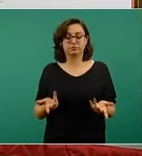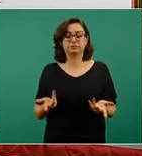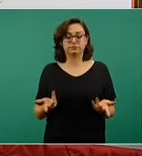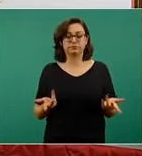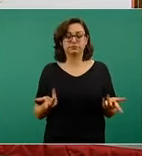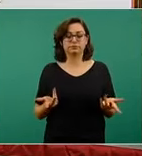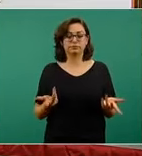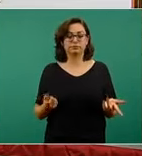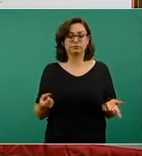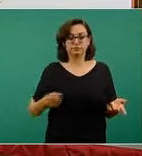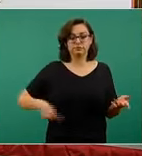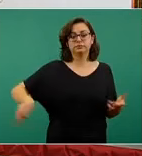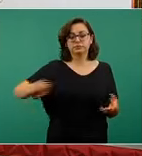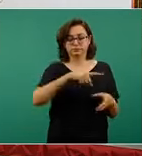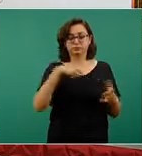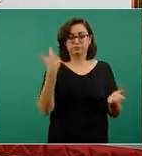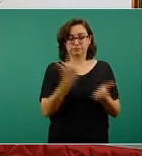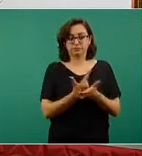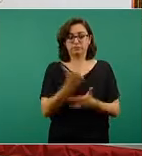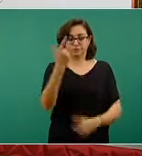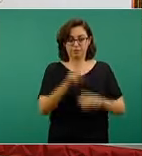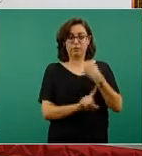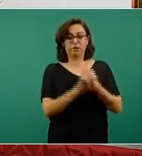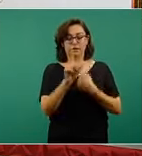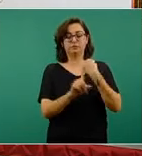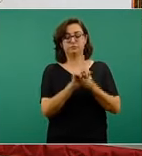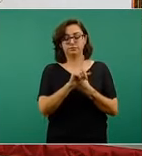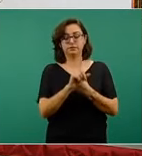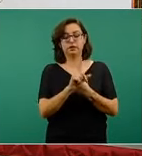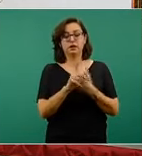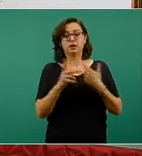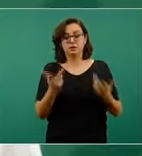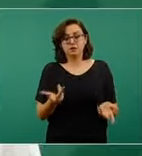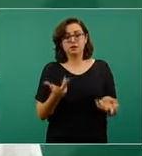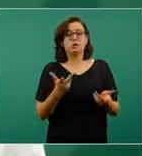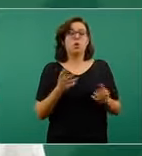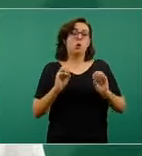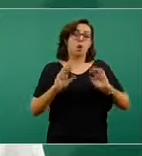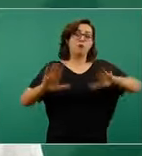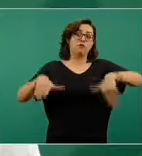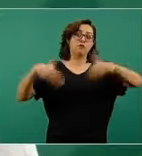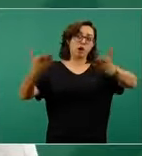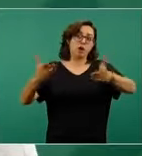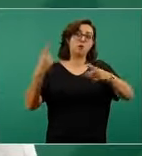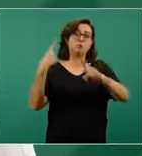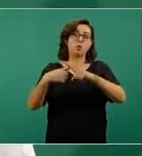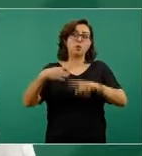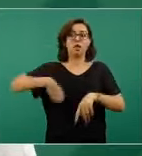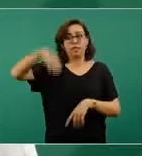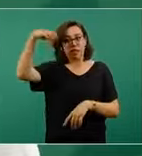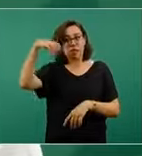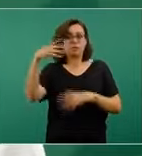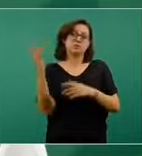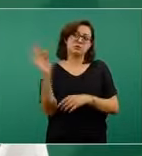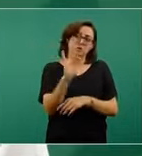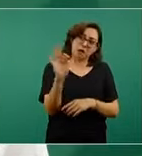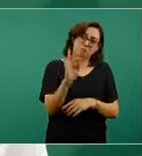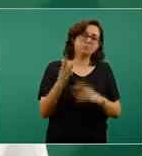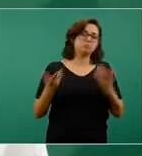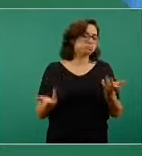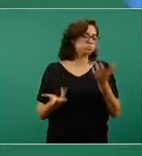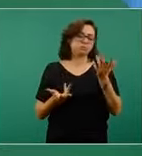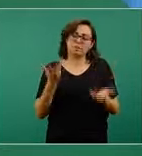de alto riesgo clínico o fuera, cuando les corresponda por edad o por otro de los criterios, entonces esa